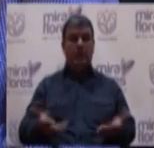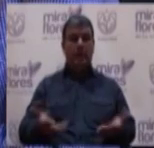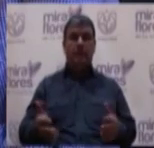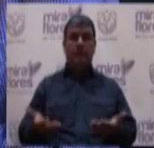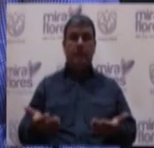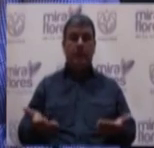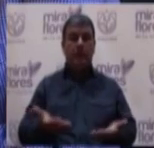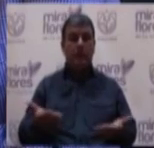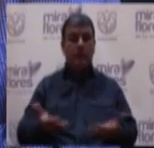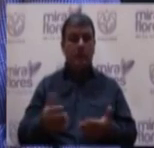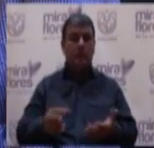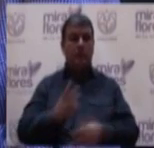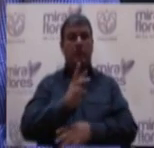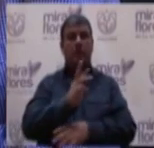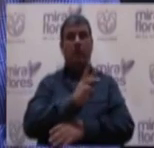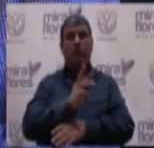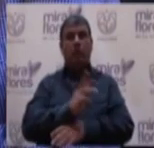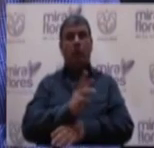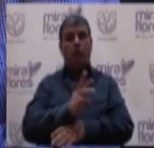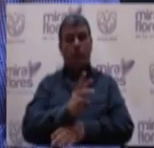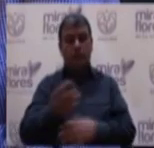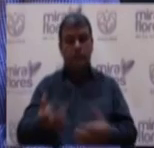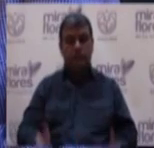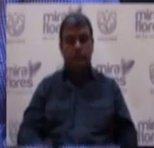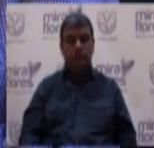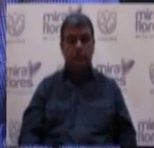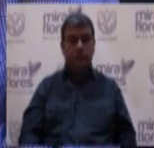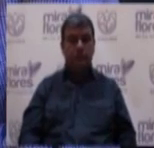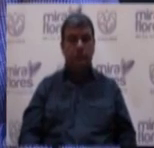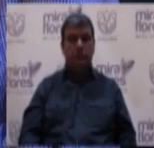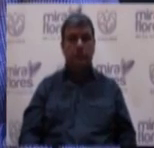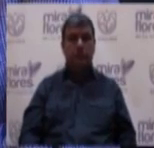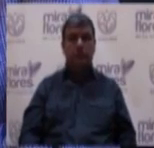sentido de donde se encuentra Wong, y